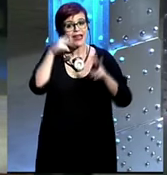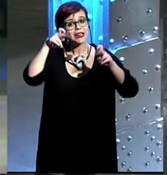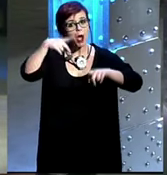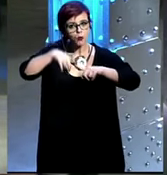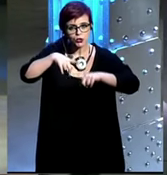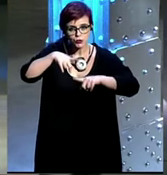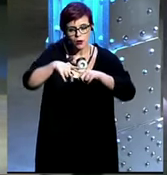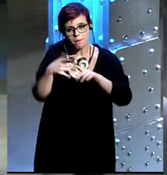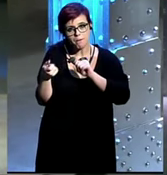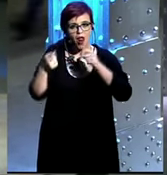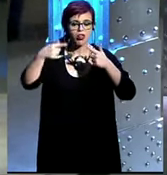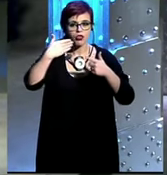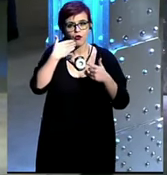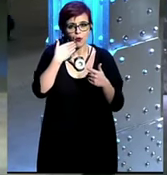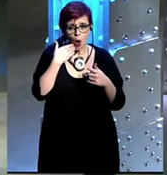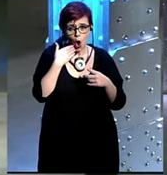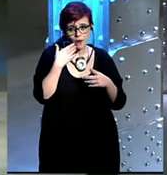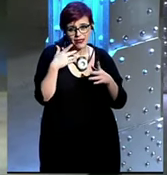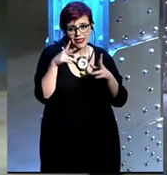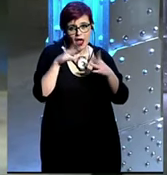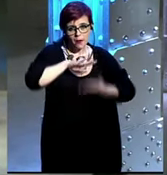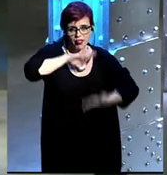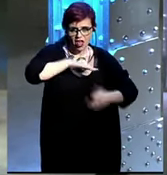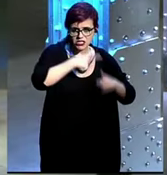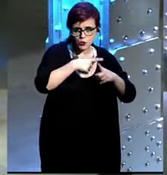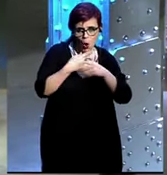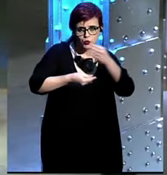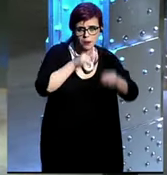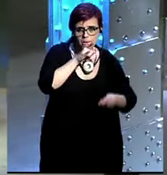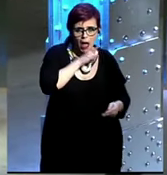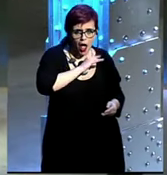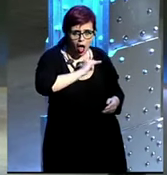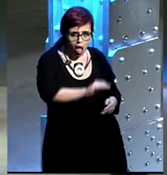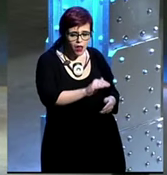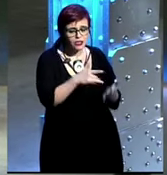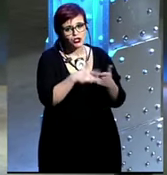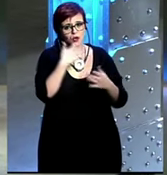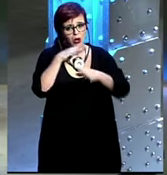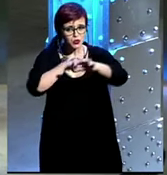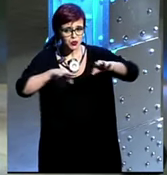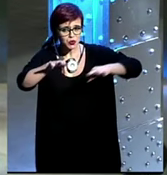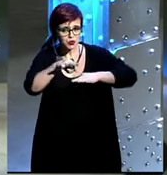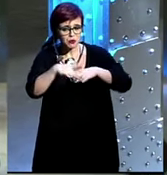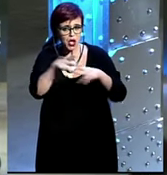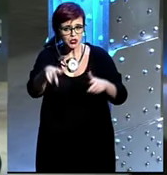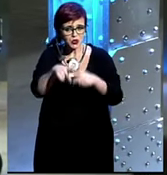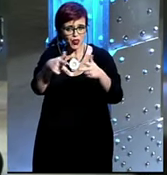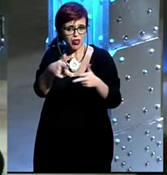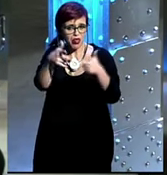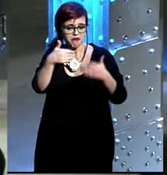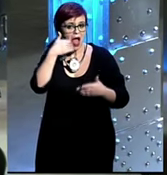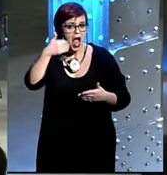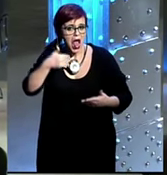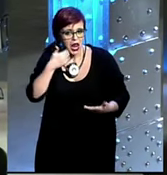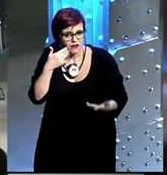mal uso de la facultad sexual, que era un sustituto patético secundario de la sociedad, un